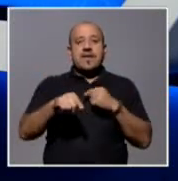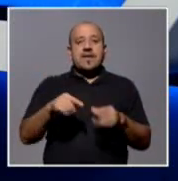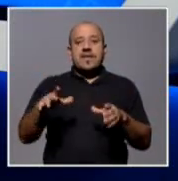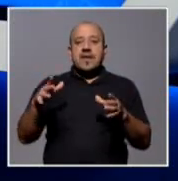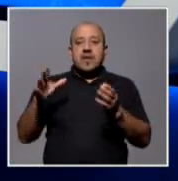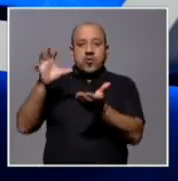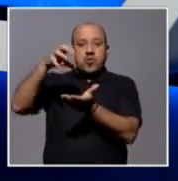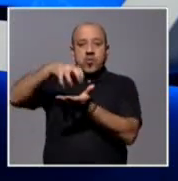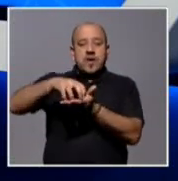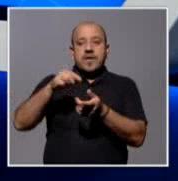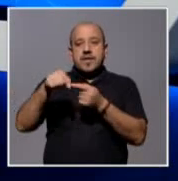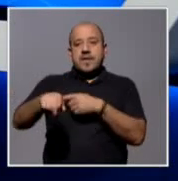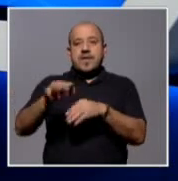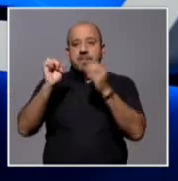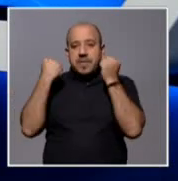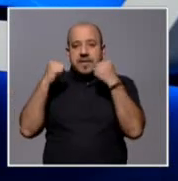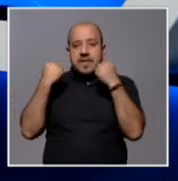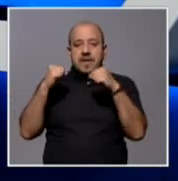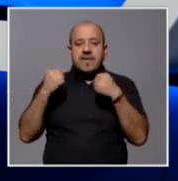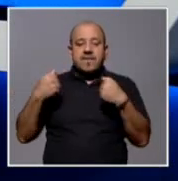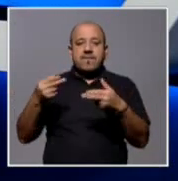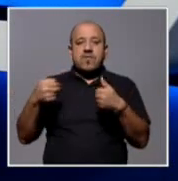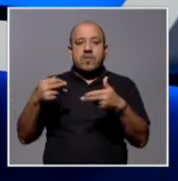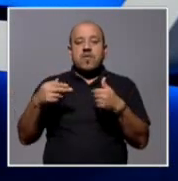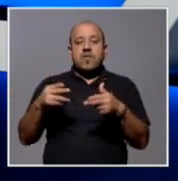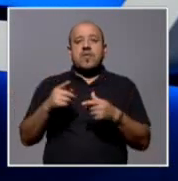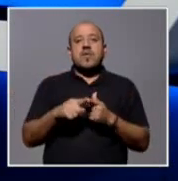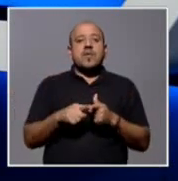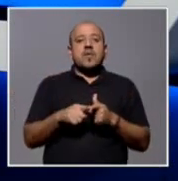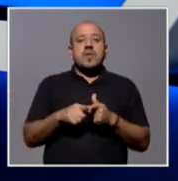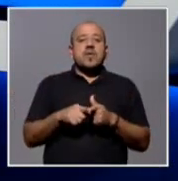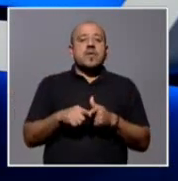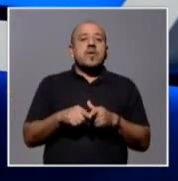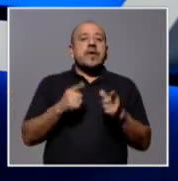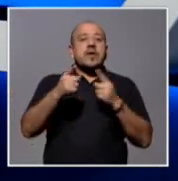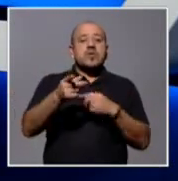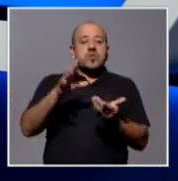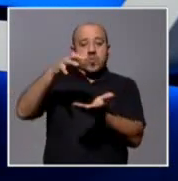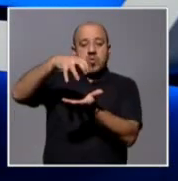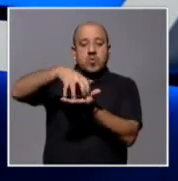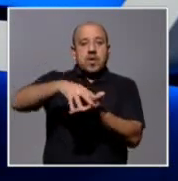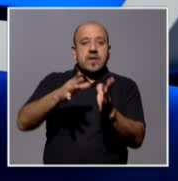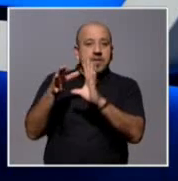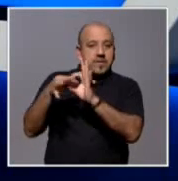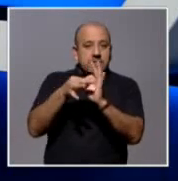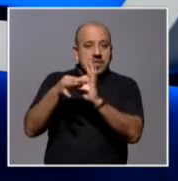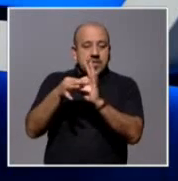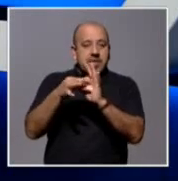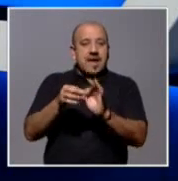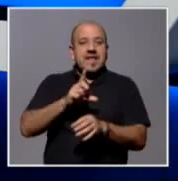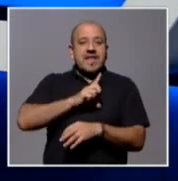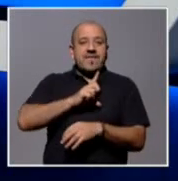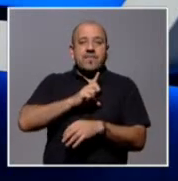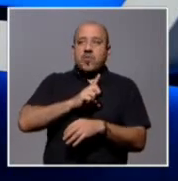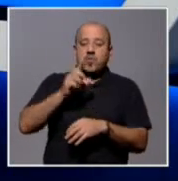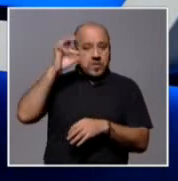en la capital de ese estado, en Salt Lake City. Y es una academia que está vinculada al Liverpool de